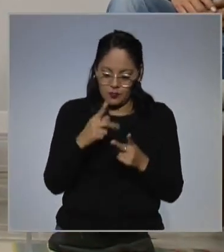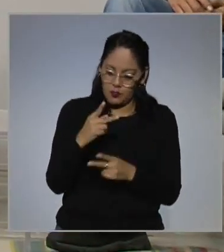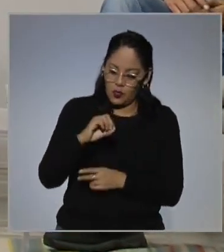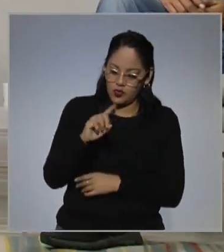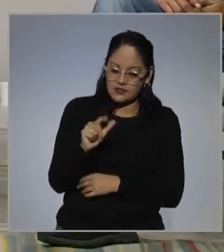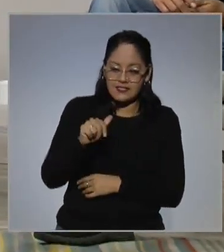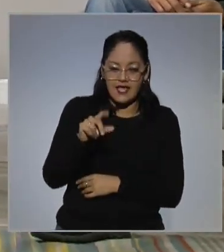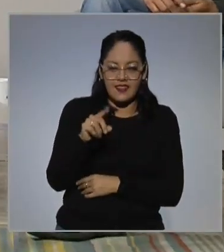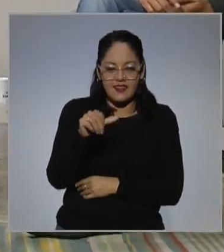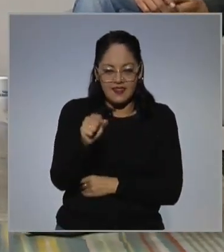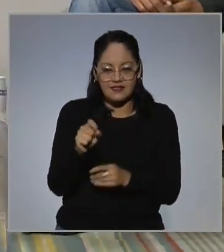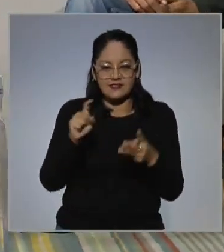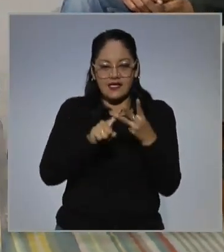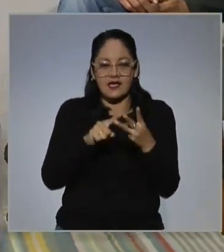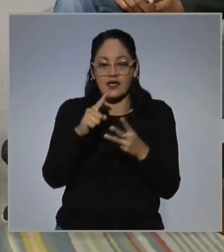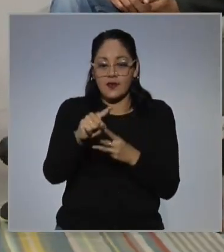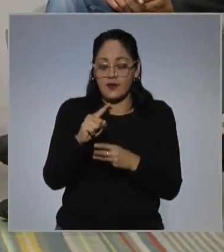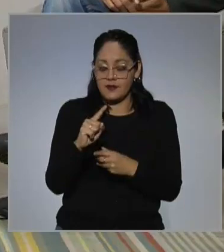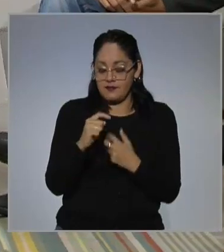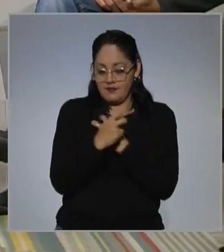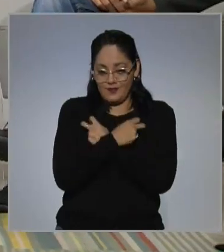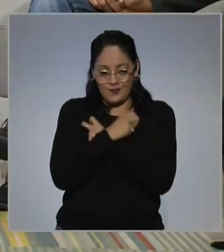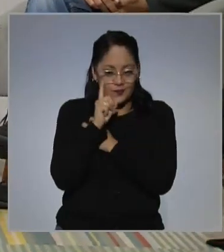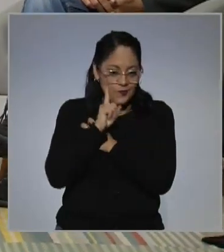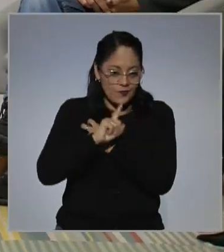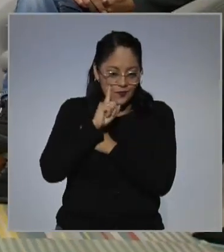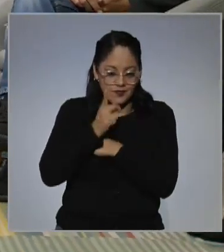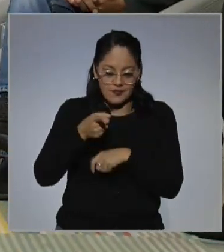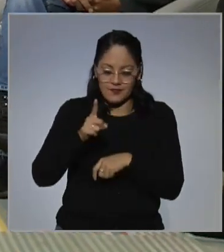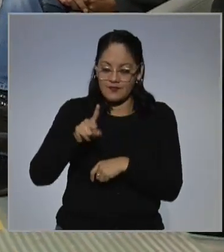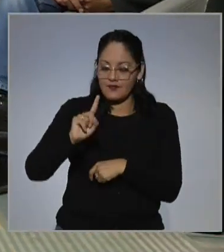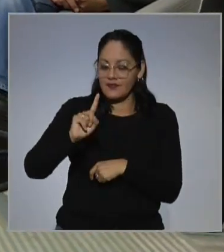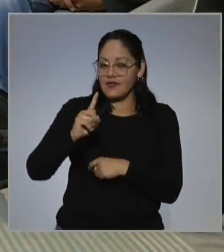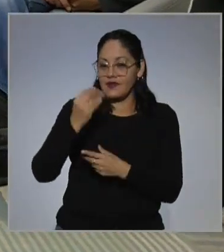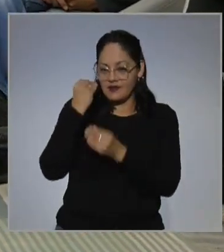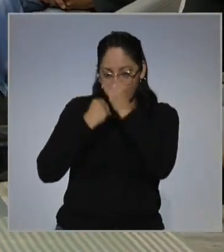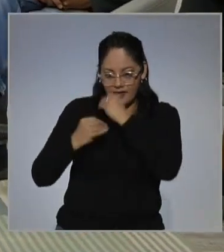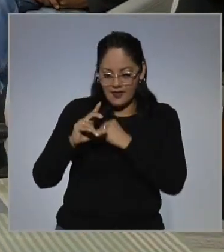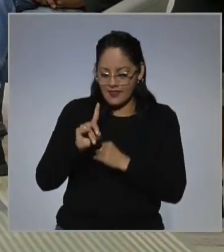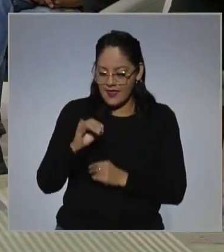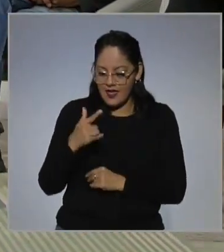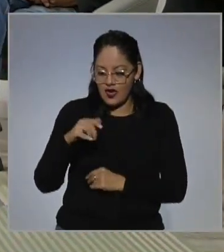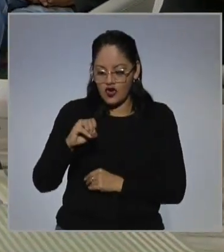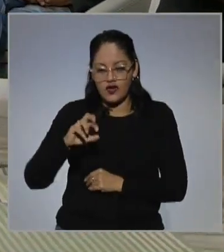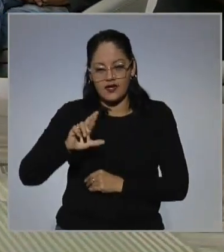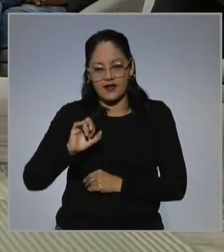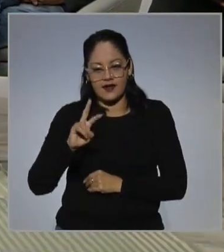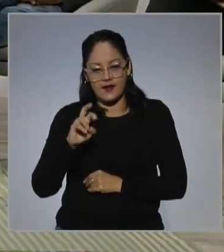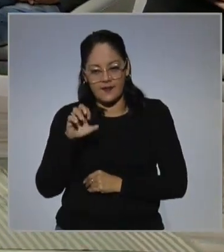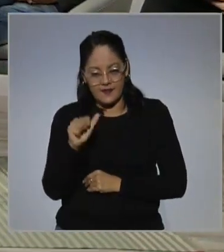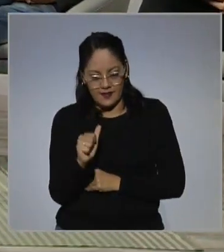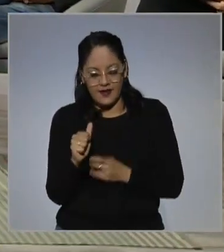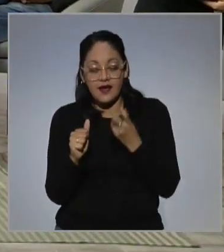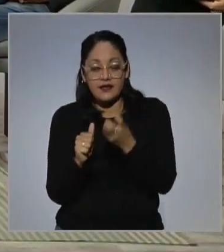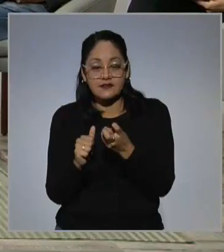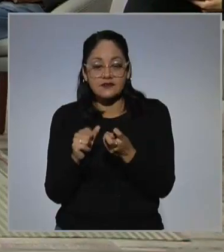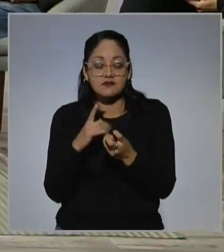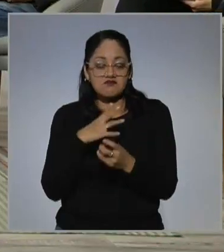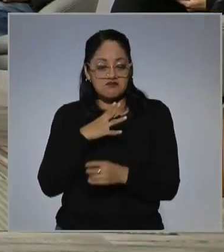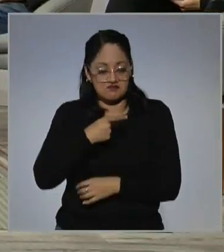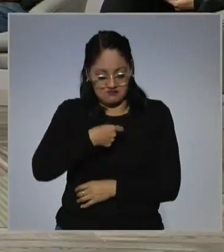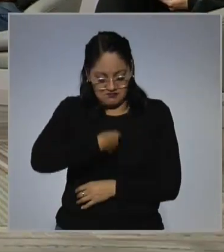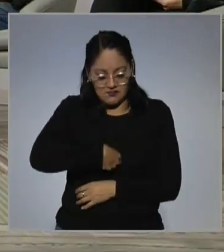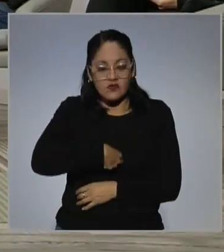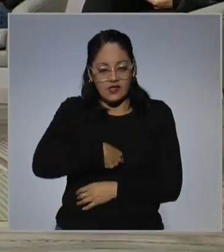después de la Catrina específicamente, de Diego Rivera, va a tener un impacto social que se está buscando a nivel